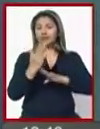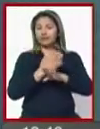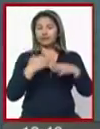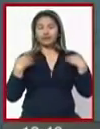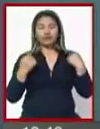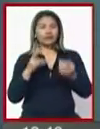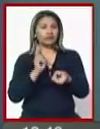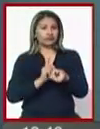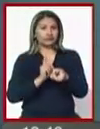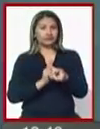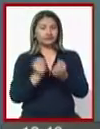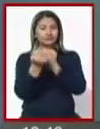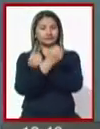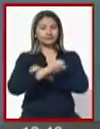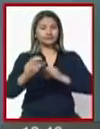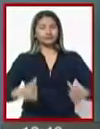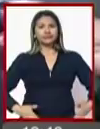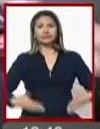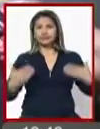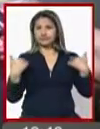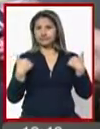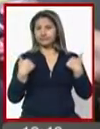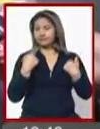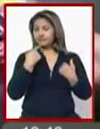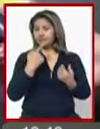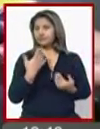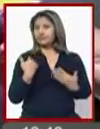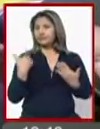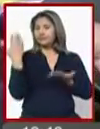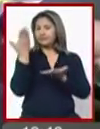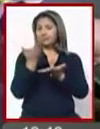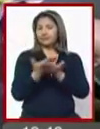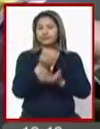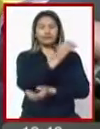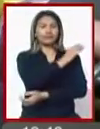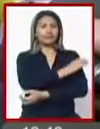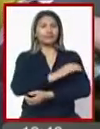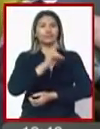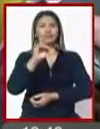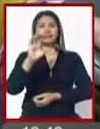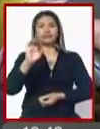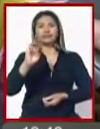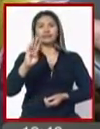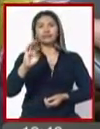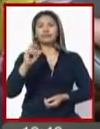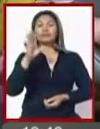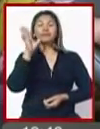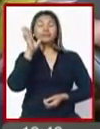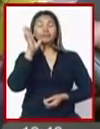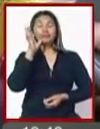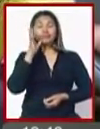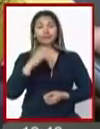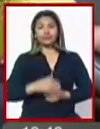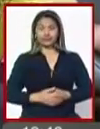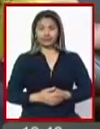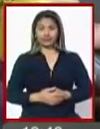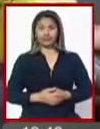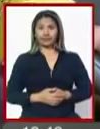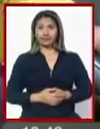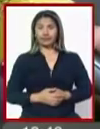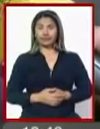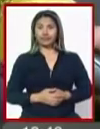estable. Los galenos le salvaron la vida. Tenemos referencia de que habría llegado a la clínica Usebol una madre ya con el